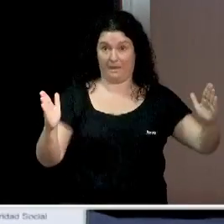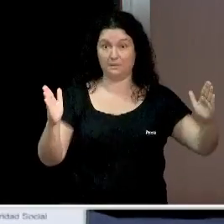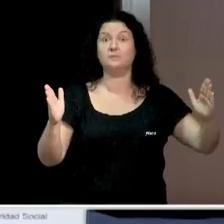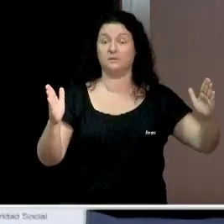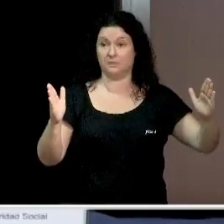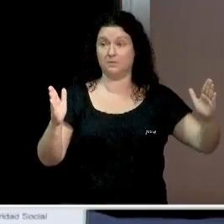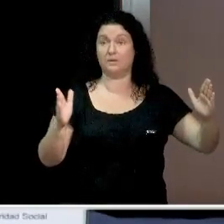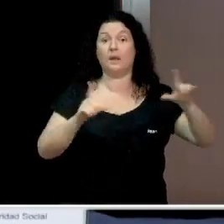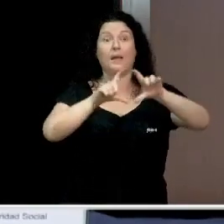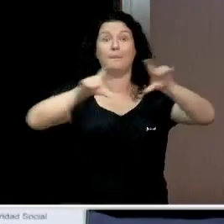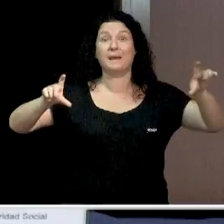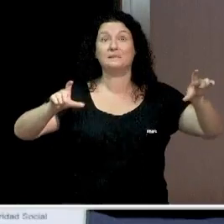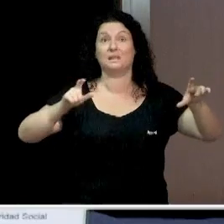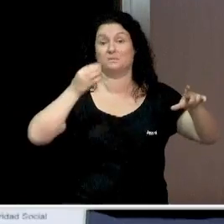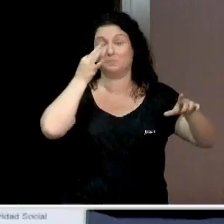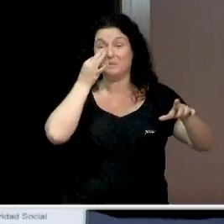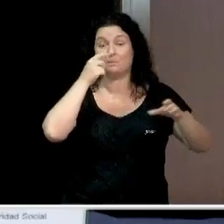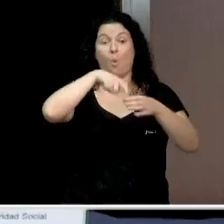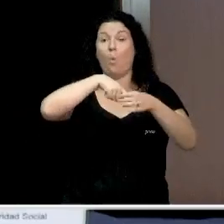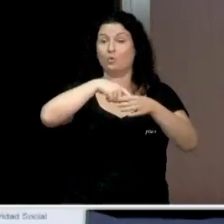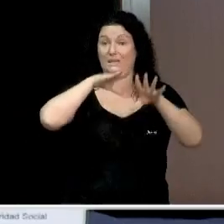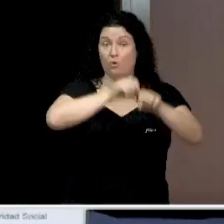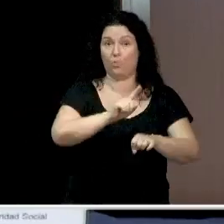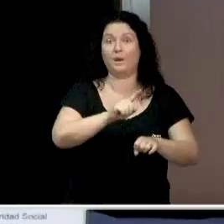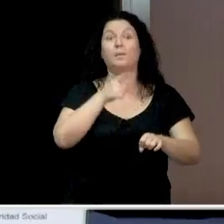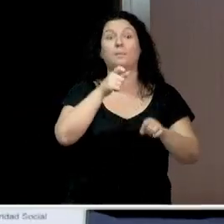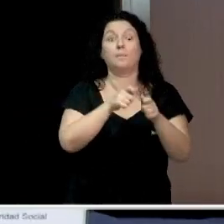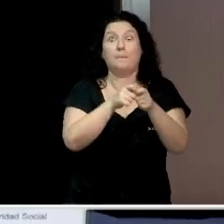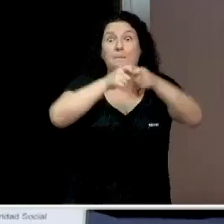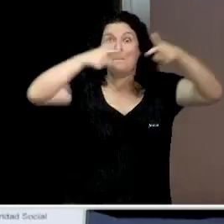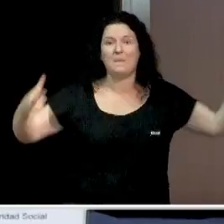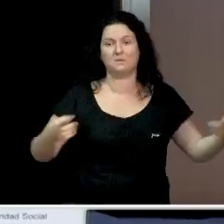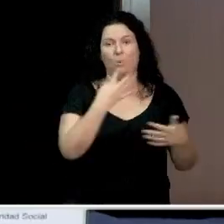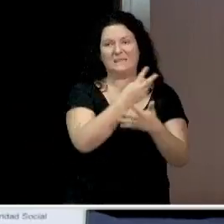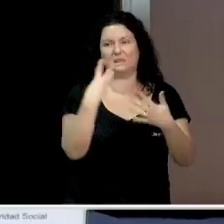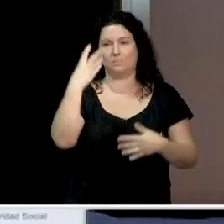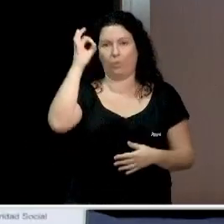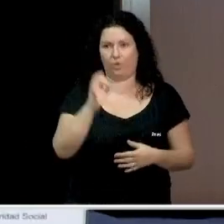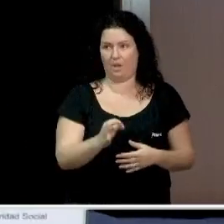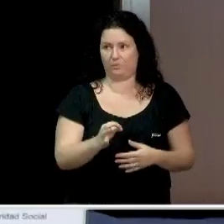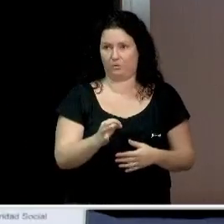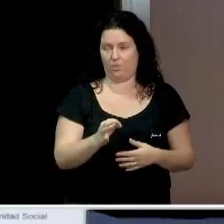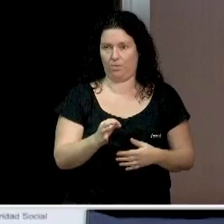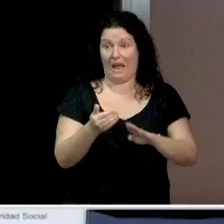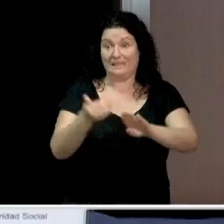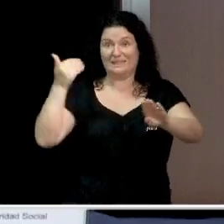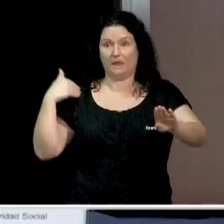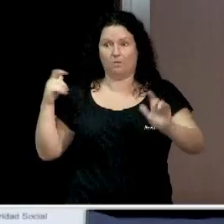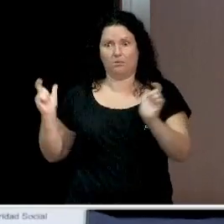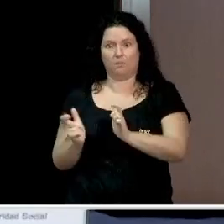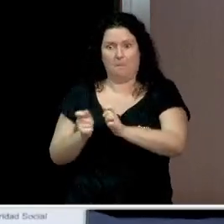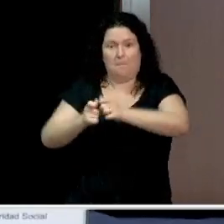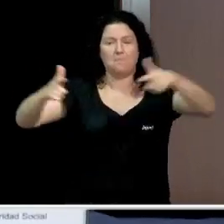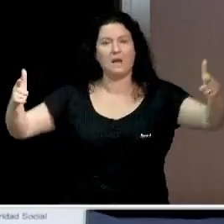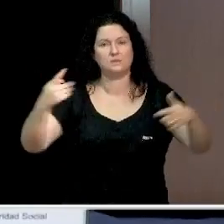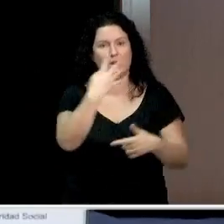infracción de las empresas por incumplimiento de cuotas había aumentado un 43% respecto de las cometidas en el año anterior. Es decir, hay